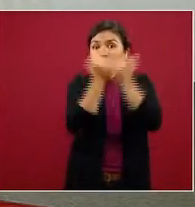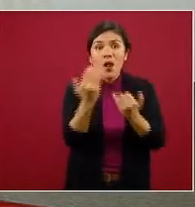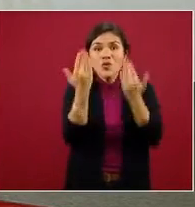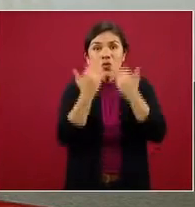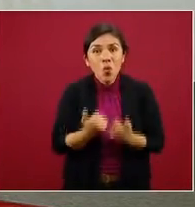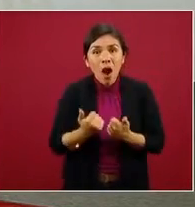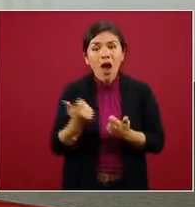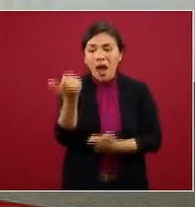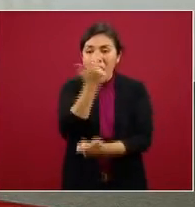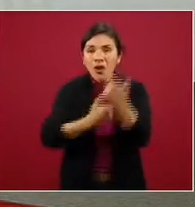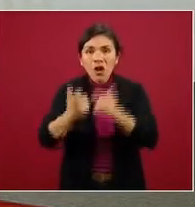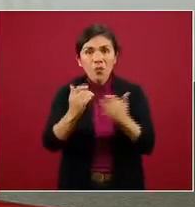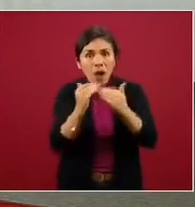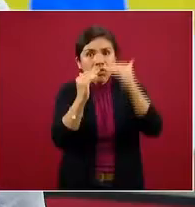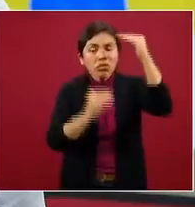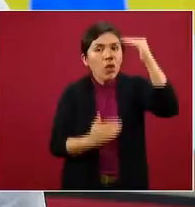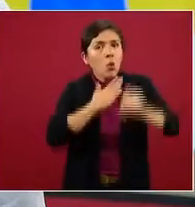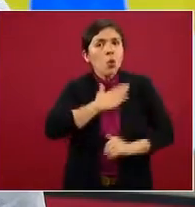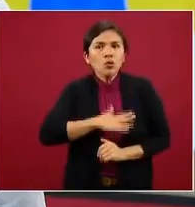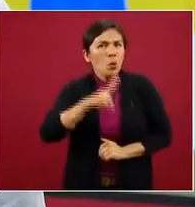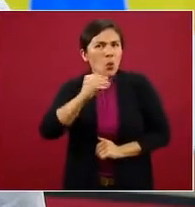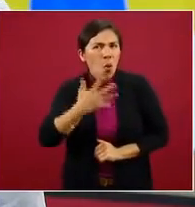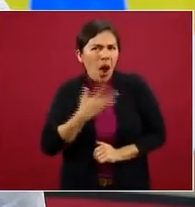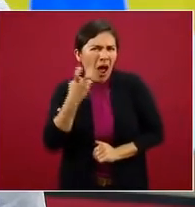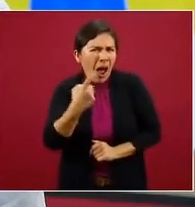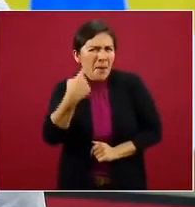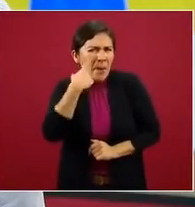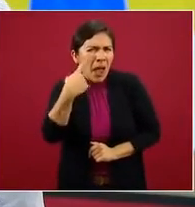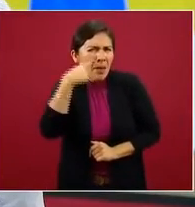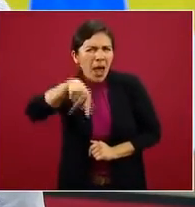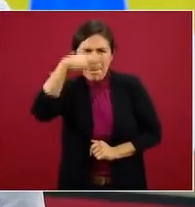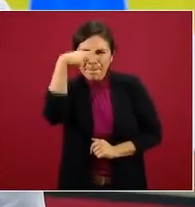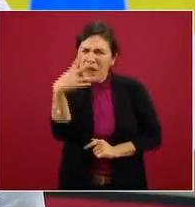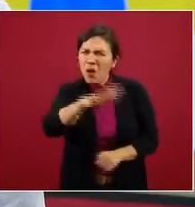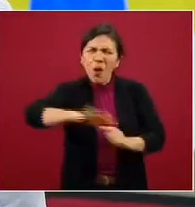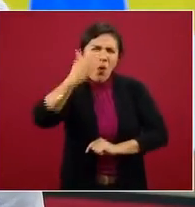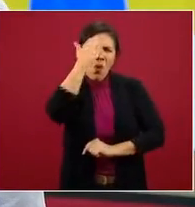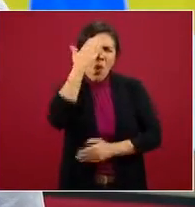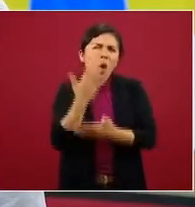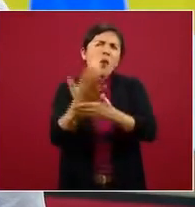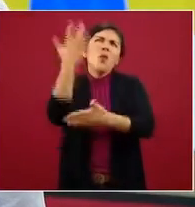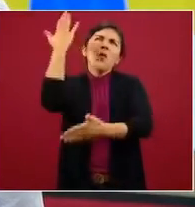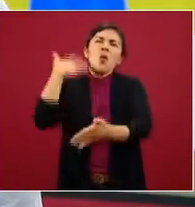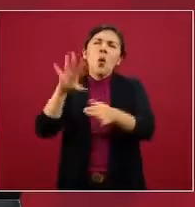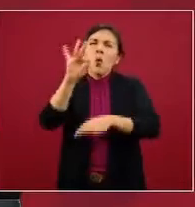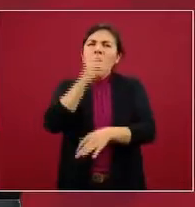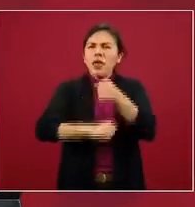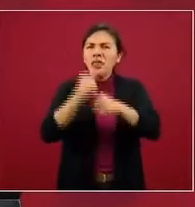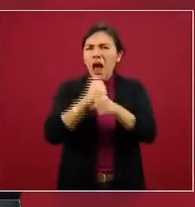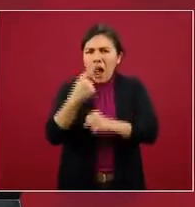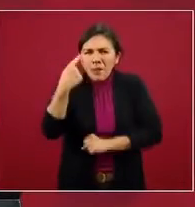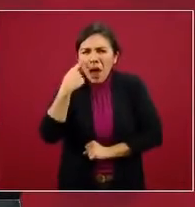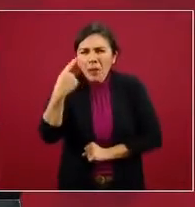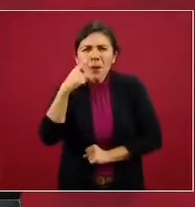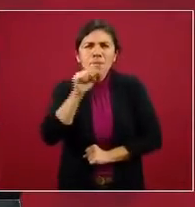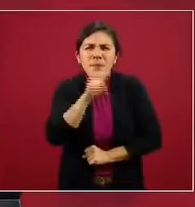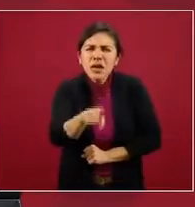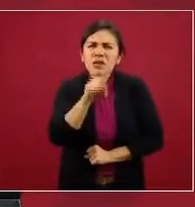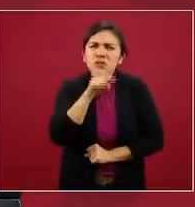social, que es notoria en México desde hace muchísimo tiempo, en particular en los últimos 40 años,